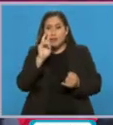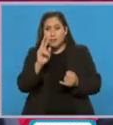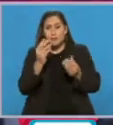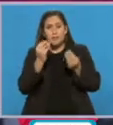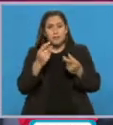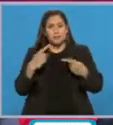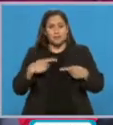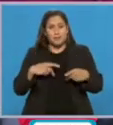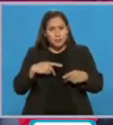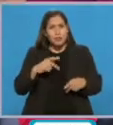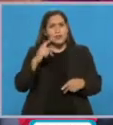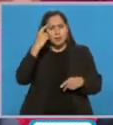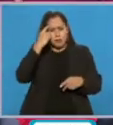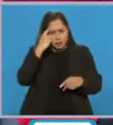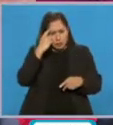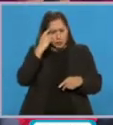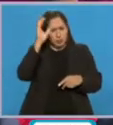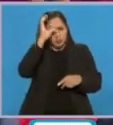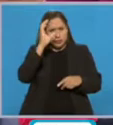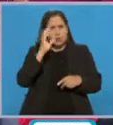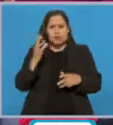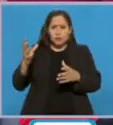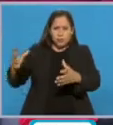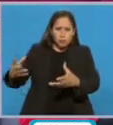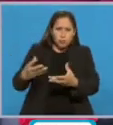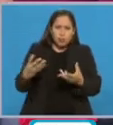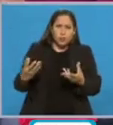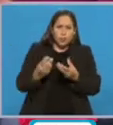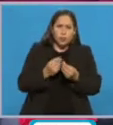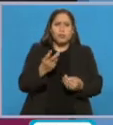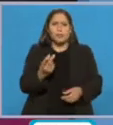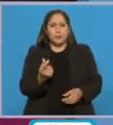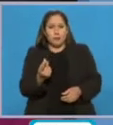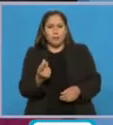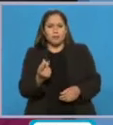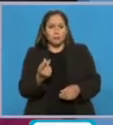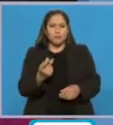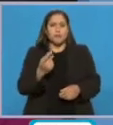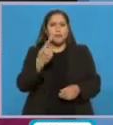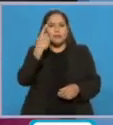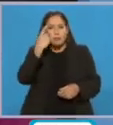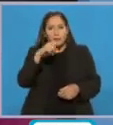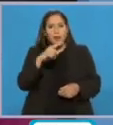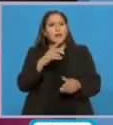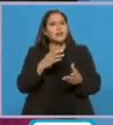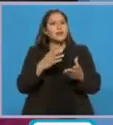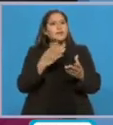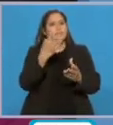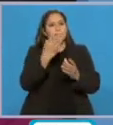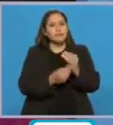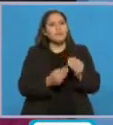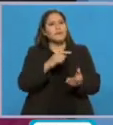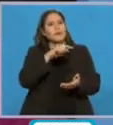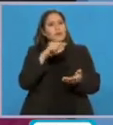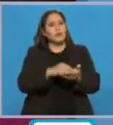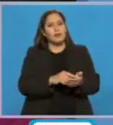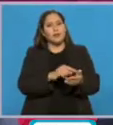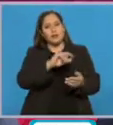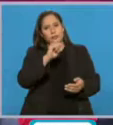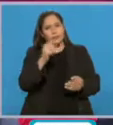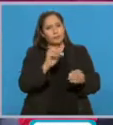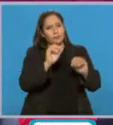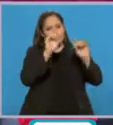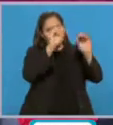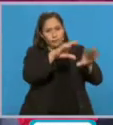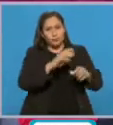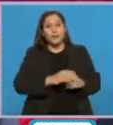personas conscientes que traen a sus mascotas, traen a sus perros, precisamente para desalojar estas zonas de desastre. Y eso es lo que